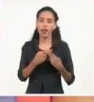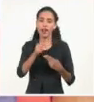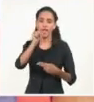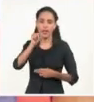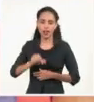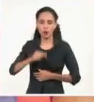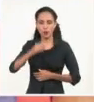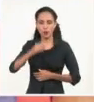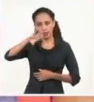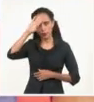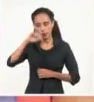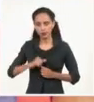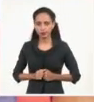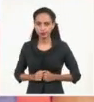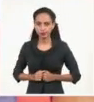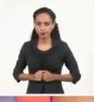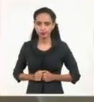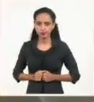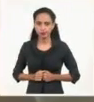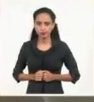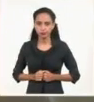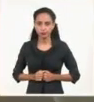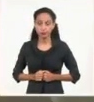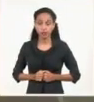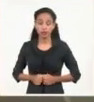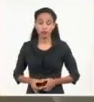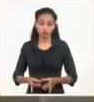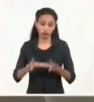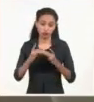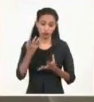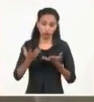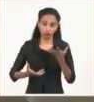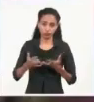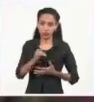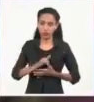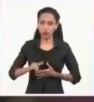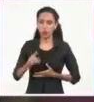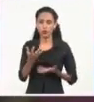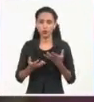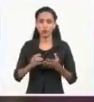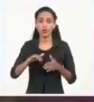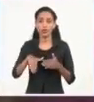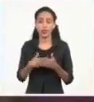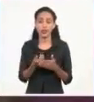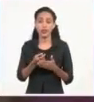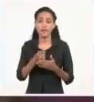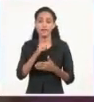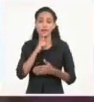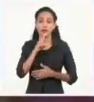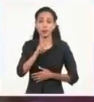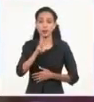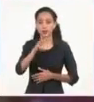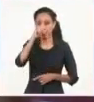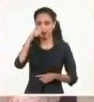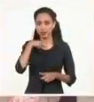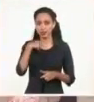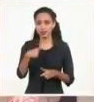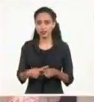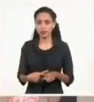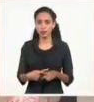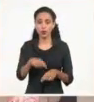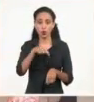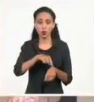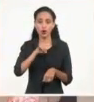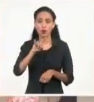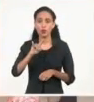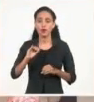de la República de Cuba su cadáver será cremado y sus cenizas serán expuestas el próximo viernes 23 de septiembre desde las